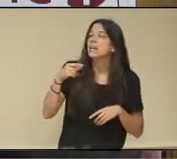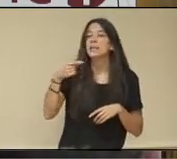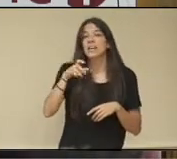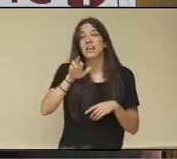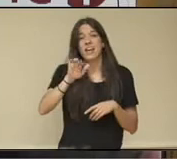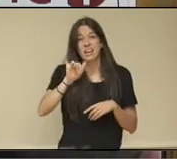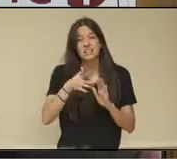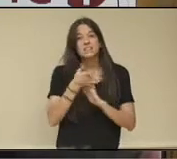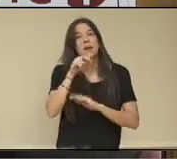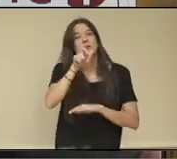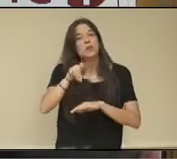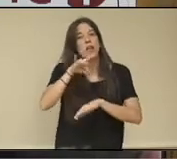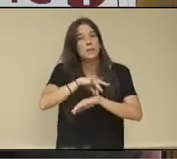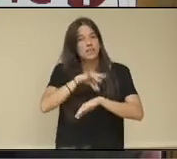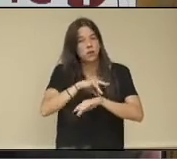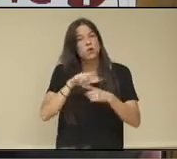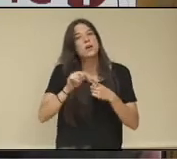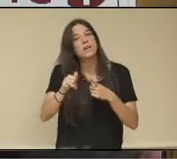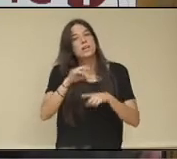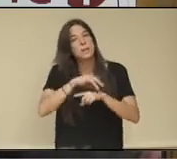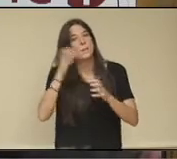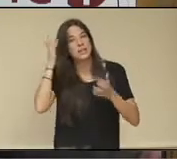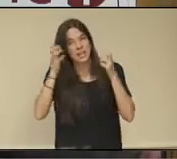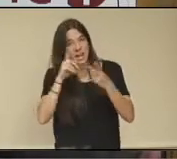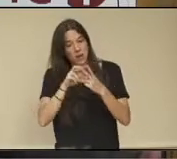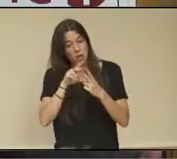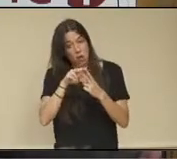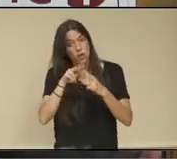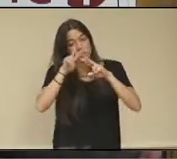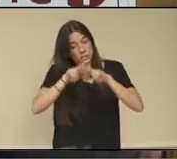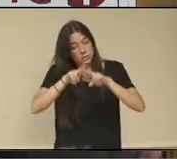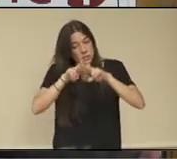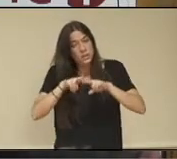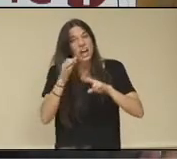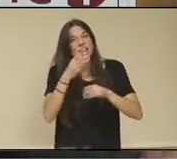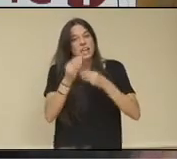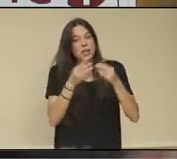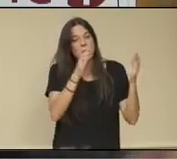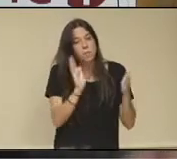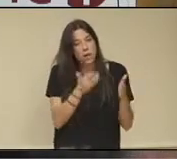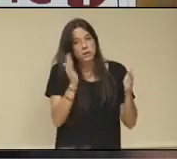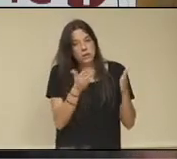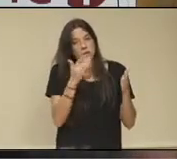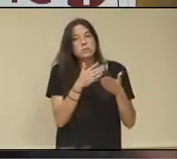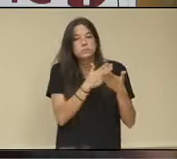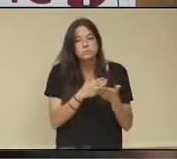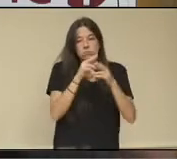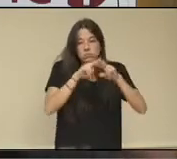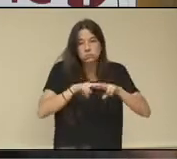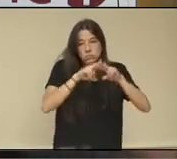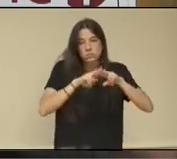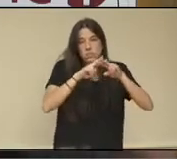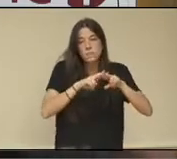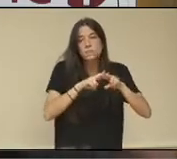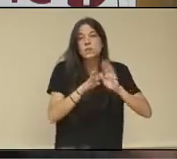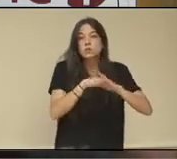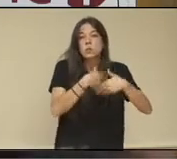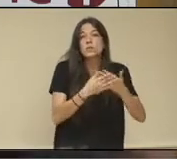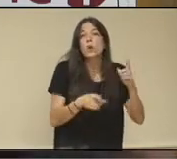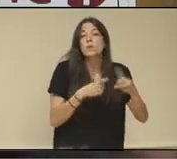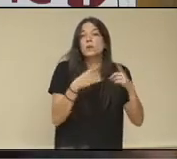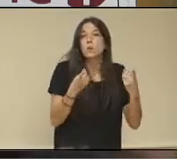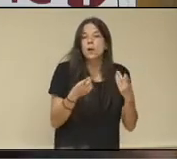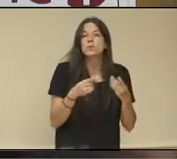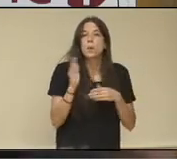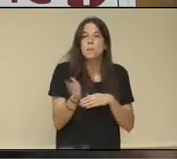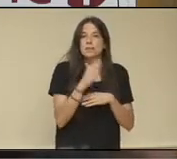con la microbiología de la época lo que hacían es pases sucesivos en medio de cultivo para atenuar, con 230